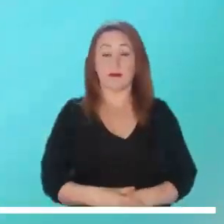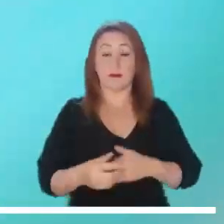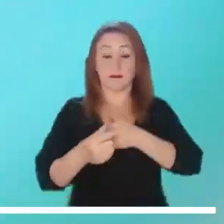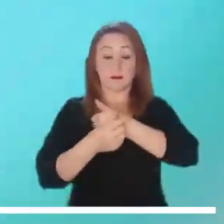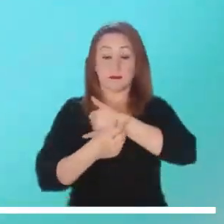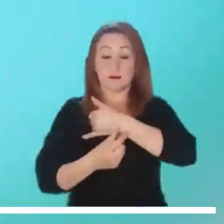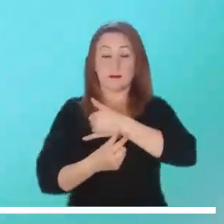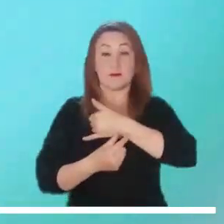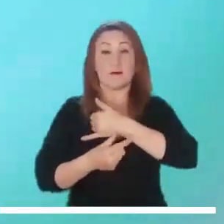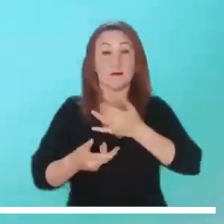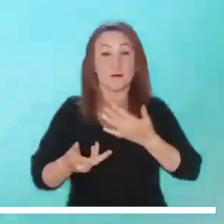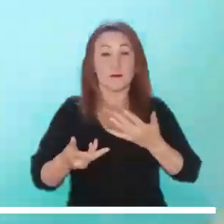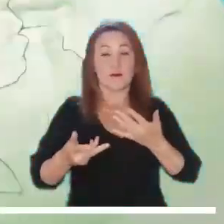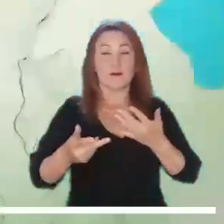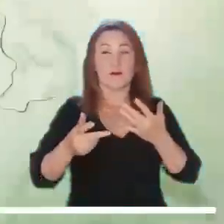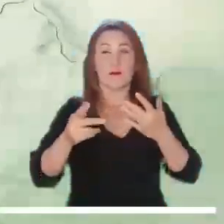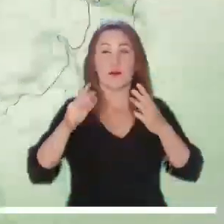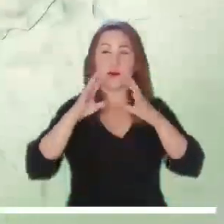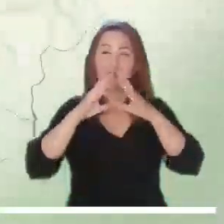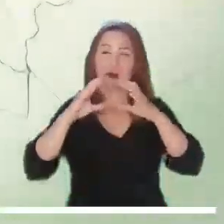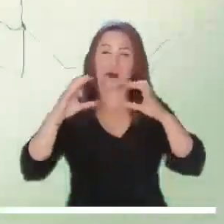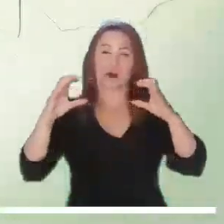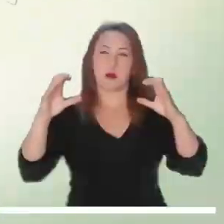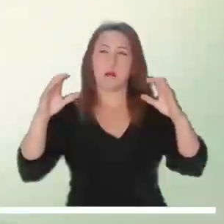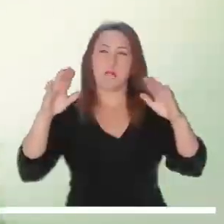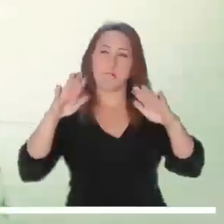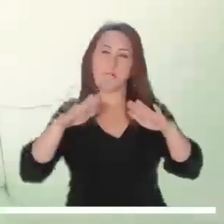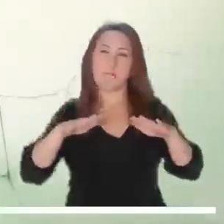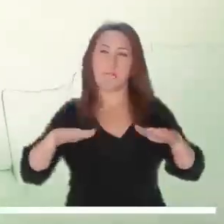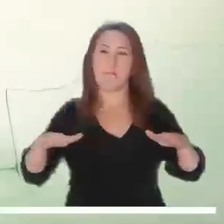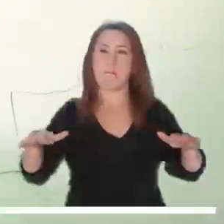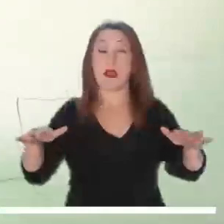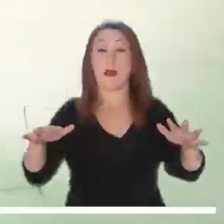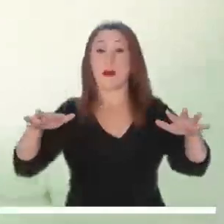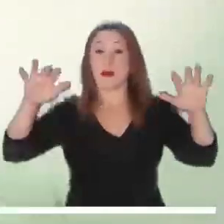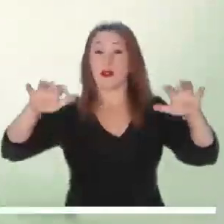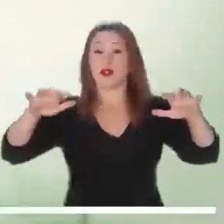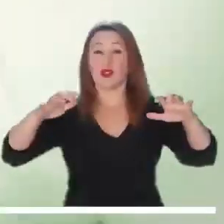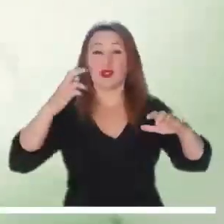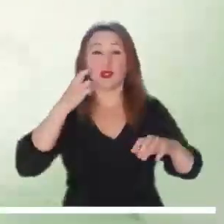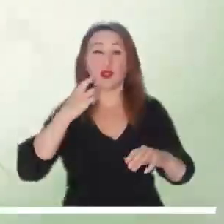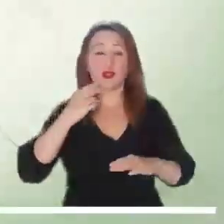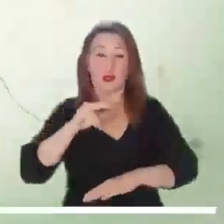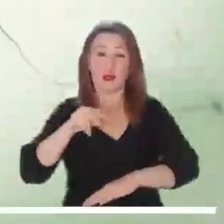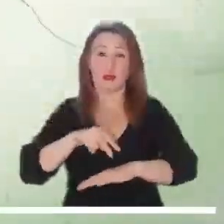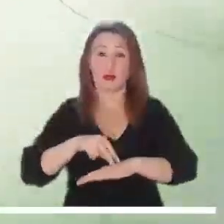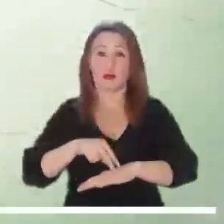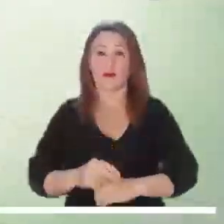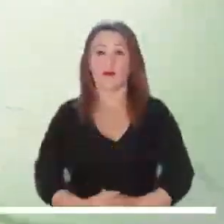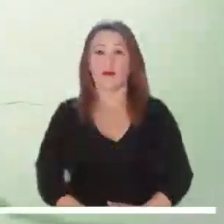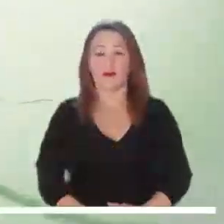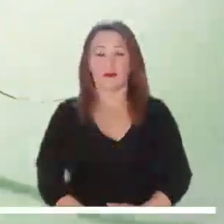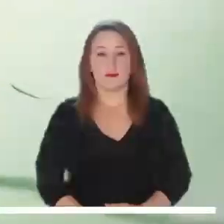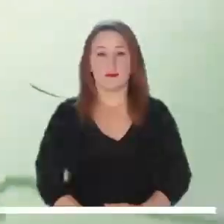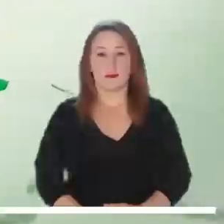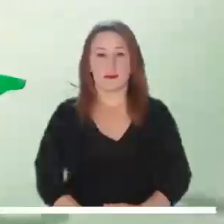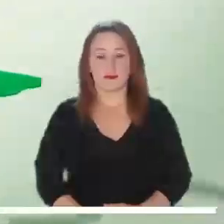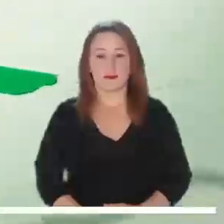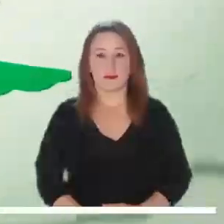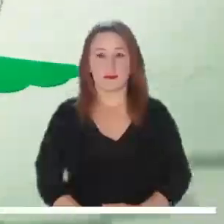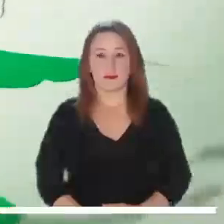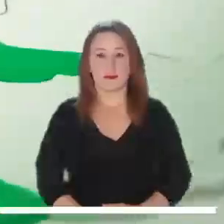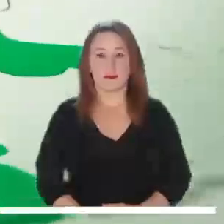seminubladas. El Pacífico, por su parte, vivirá un descenso de la nubosidad, sin embargo, no se descartan lluvias en Chocó y